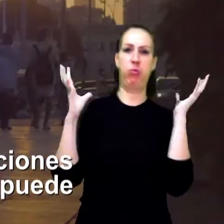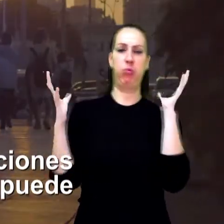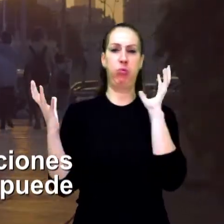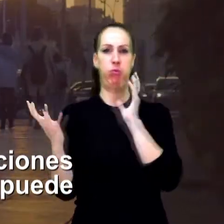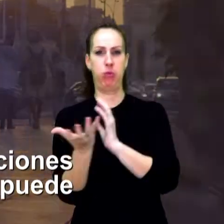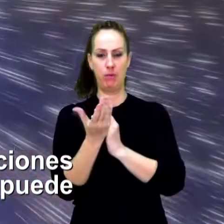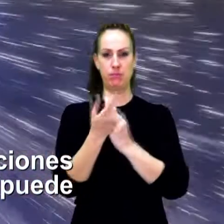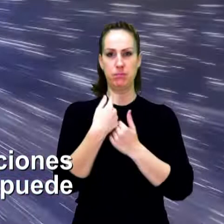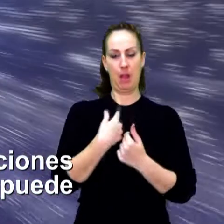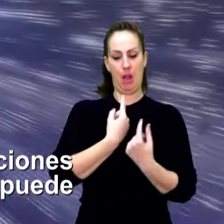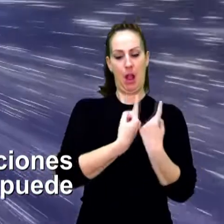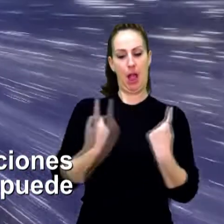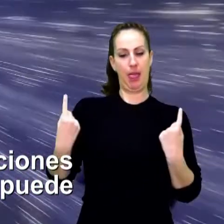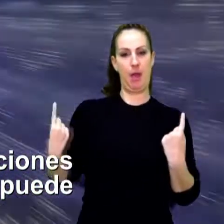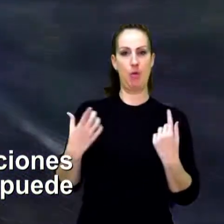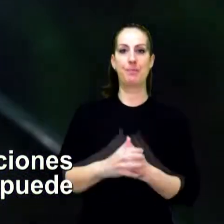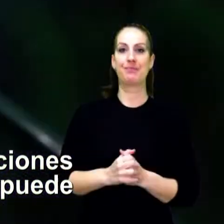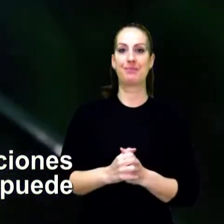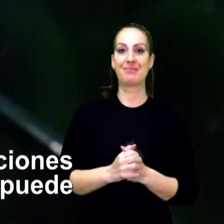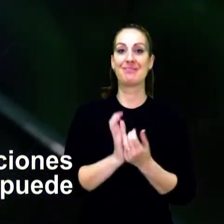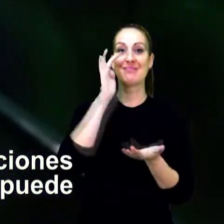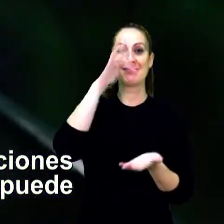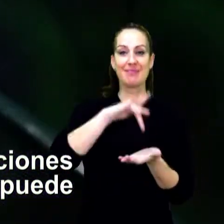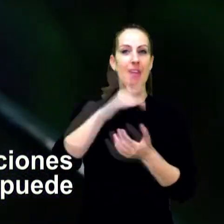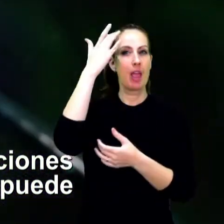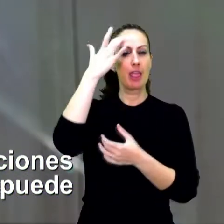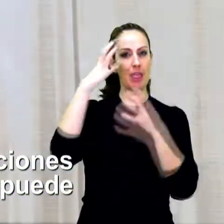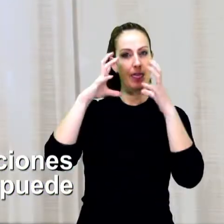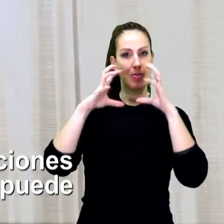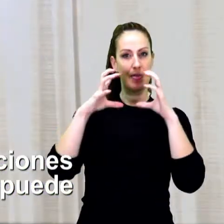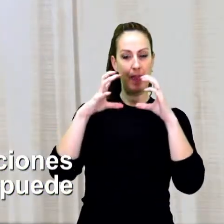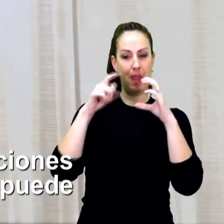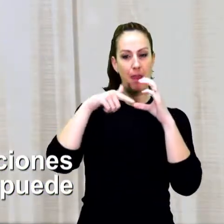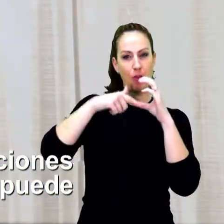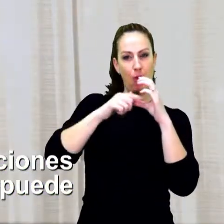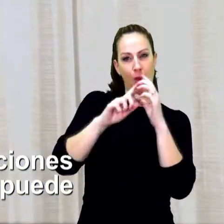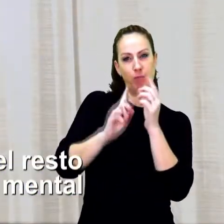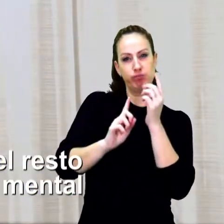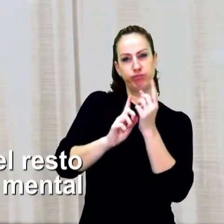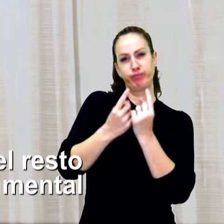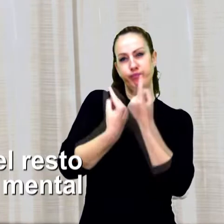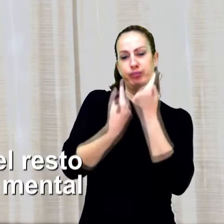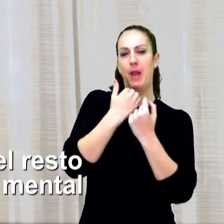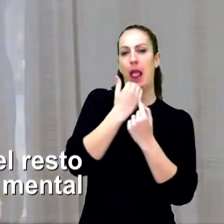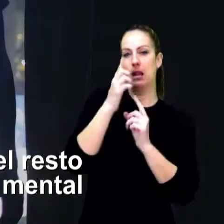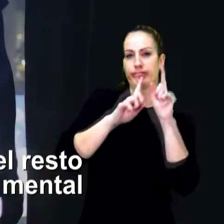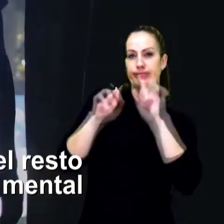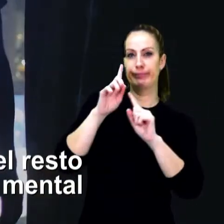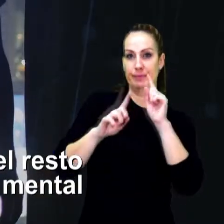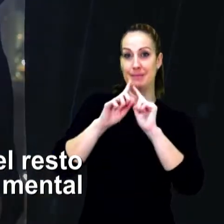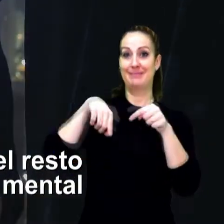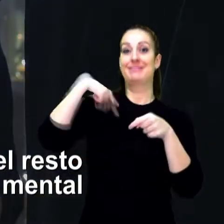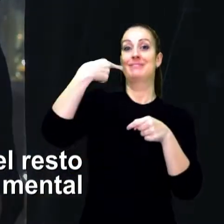individuo. La aparición de alteraciones en nuestro cerebro durante este periodo puede derivar en